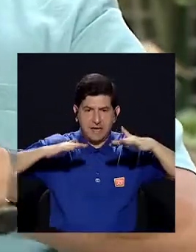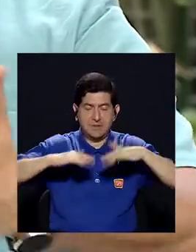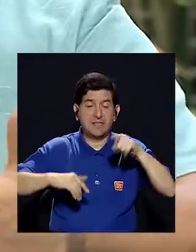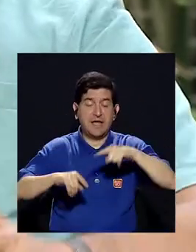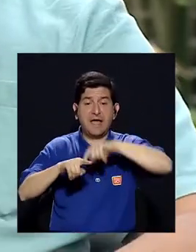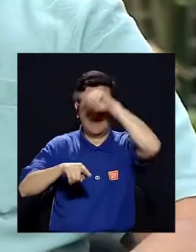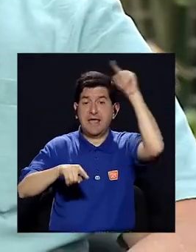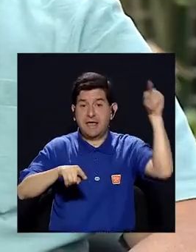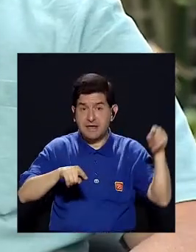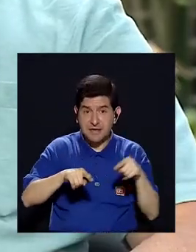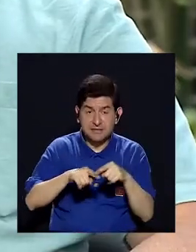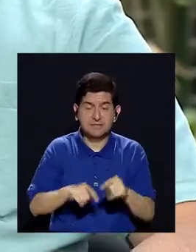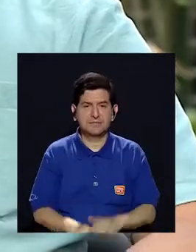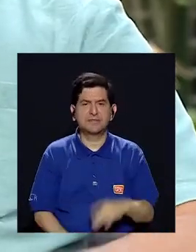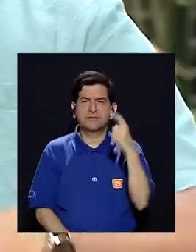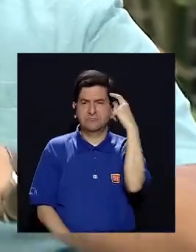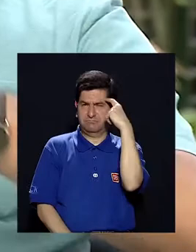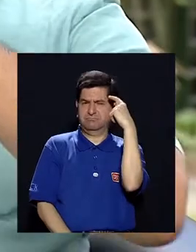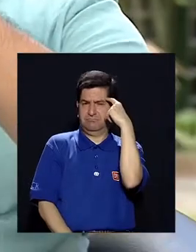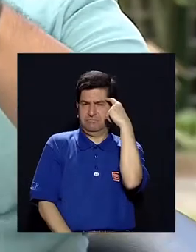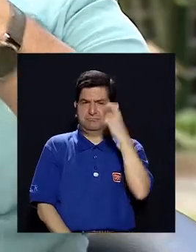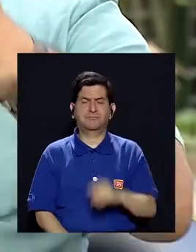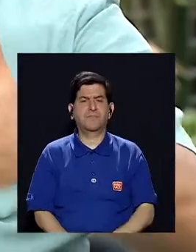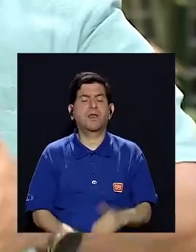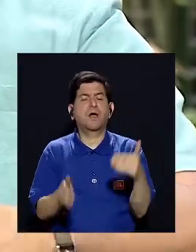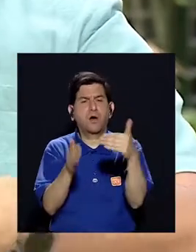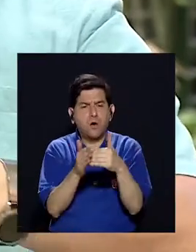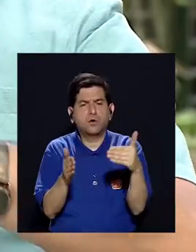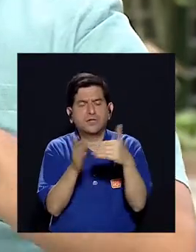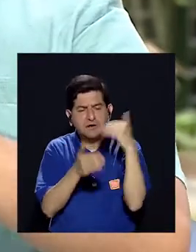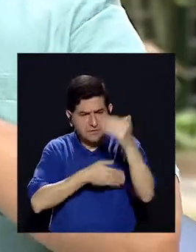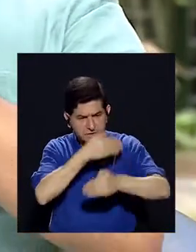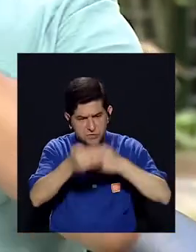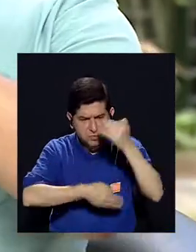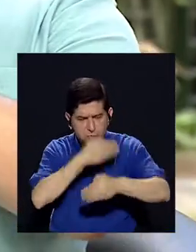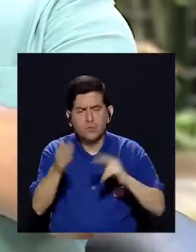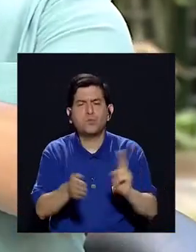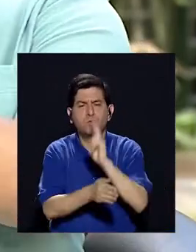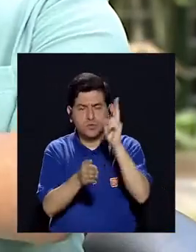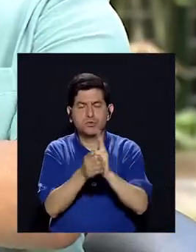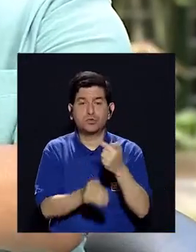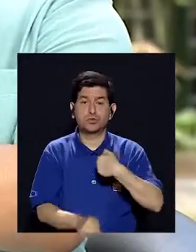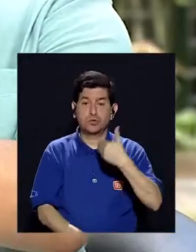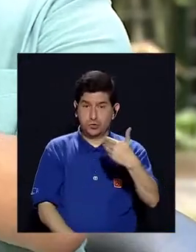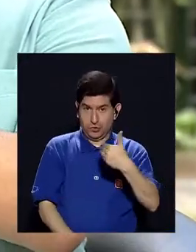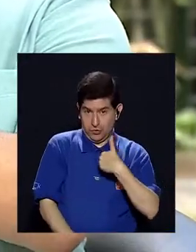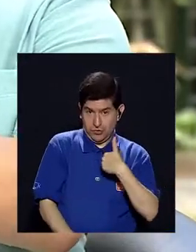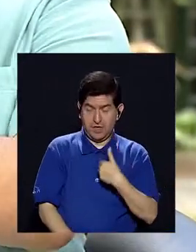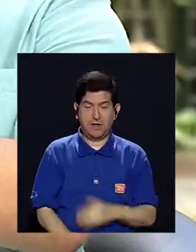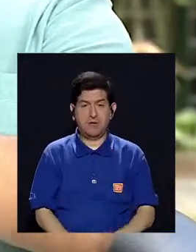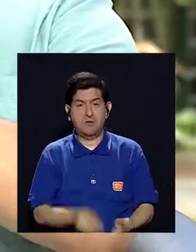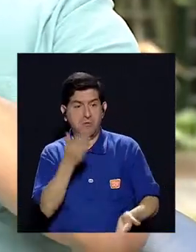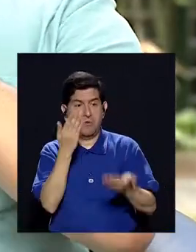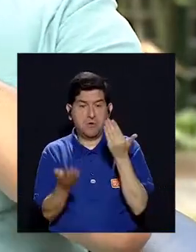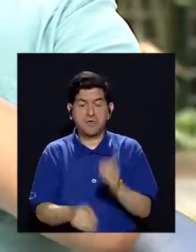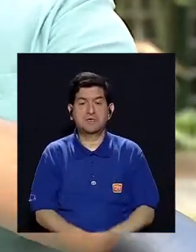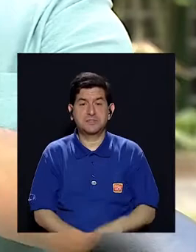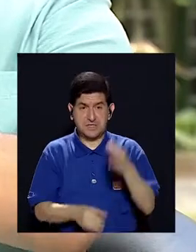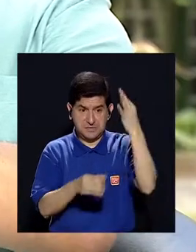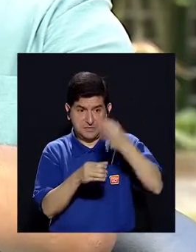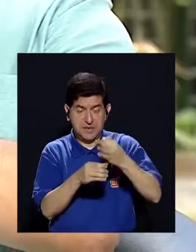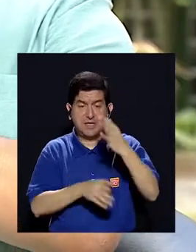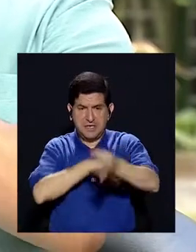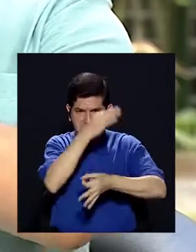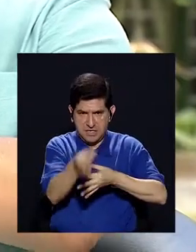ese ciclo, ponerlos a reciclar. Que si yo tengo estas